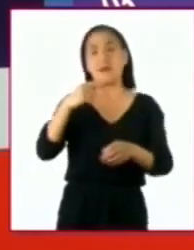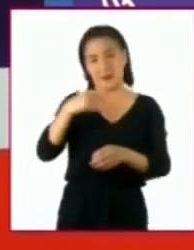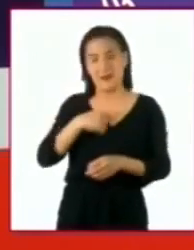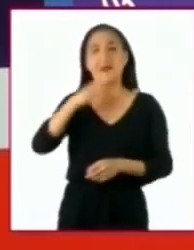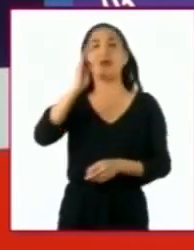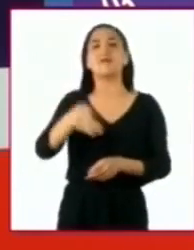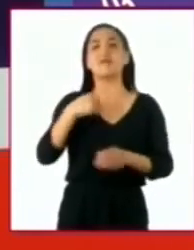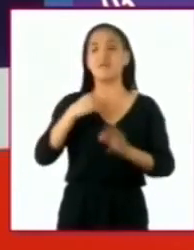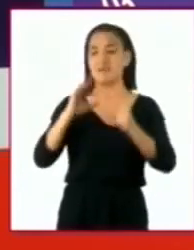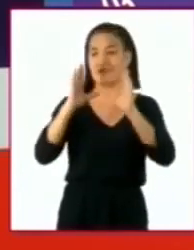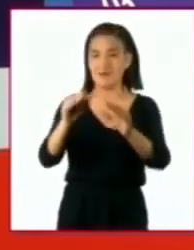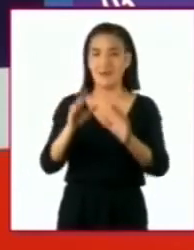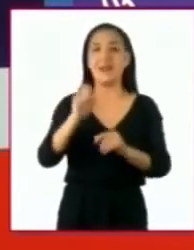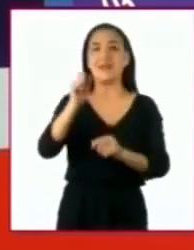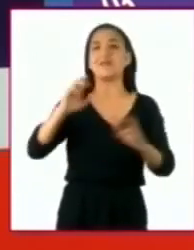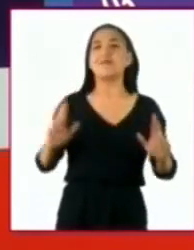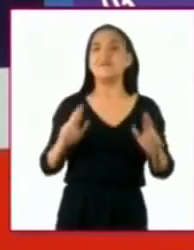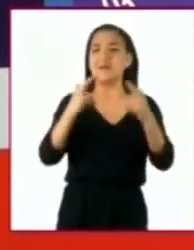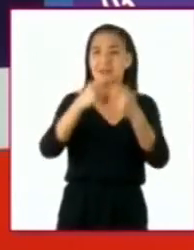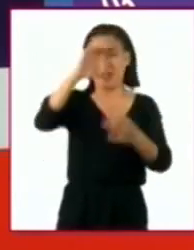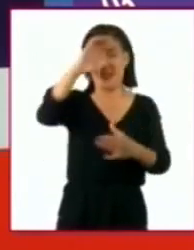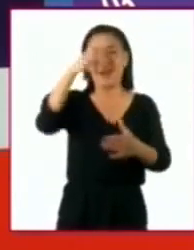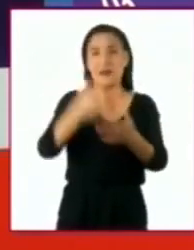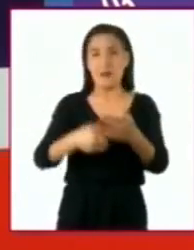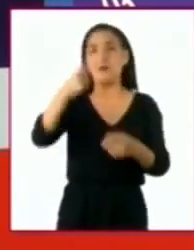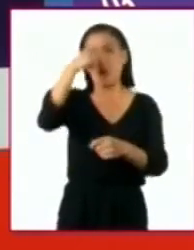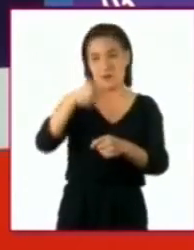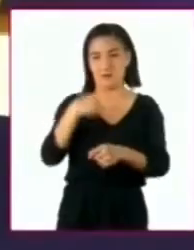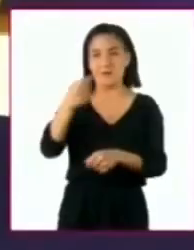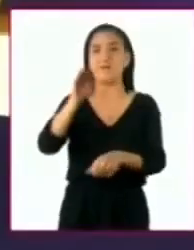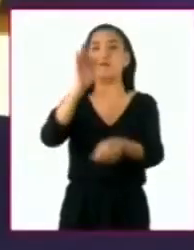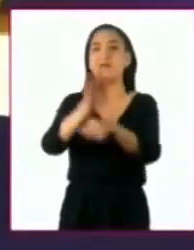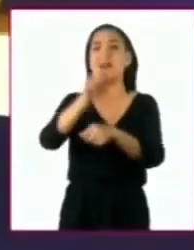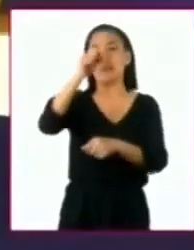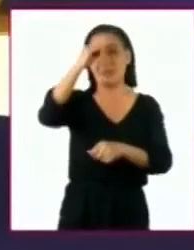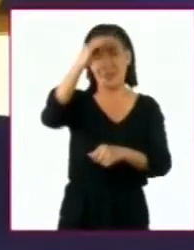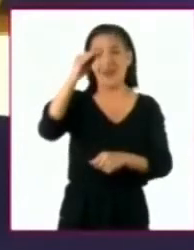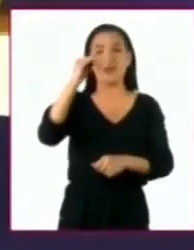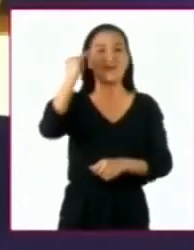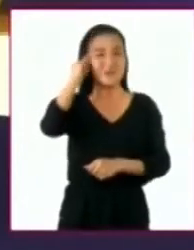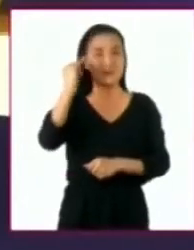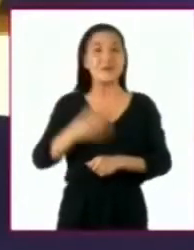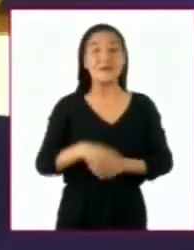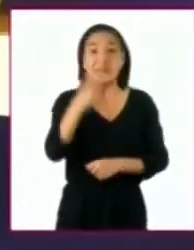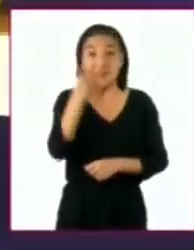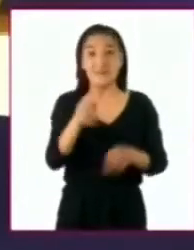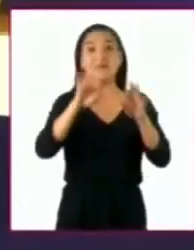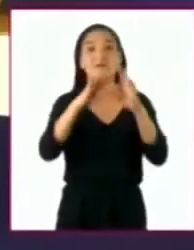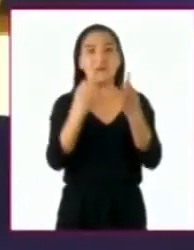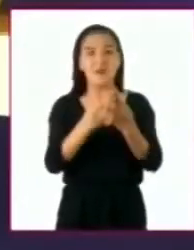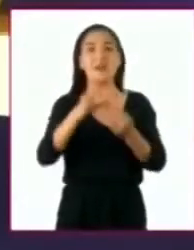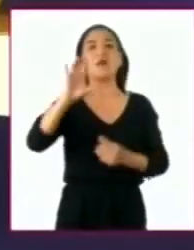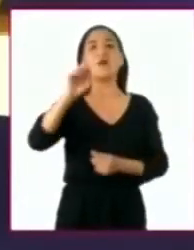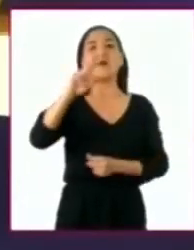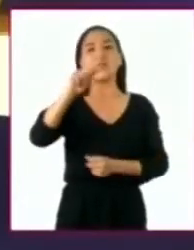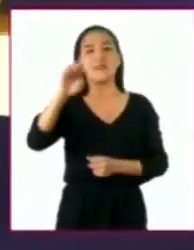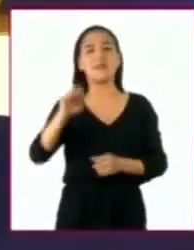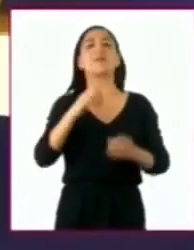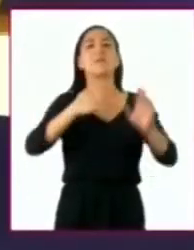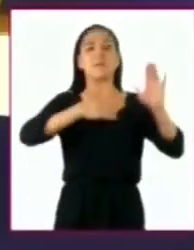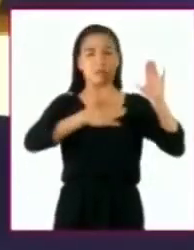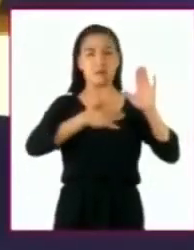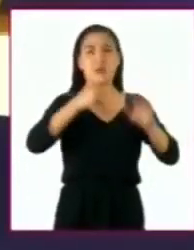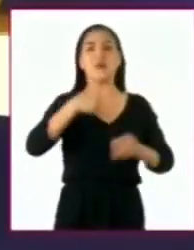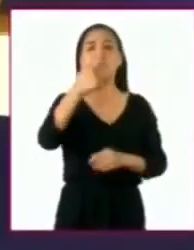la religión católica y dar protección al señorío. De esta forma, Cortés aseguró la lealtad de los